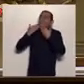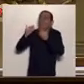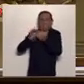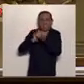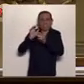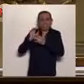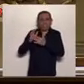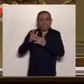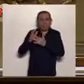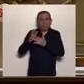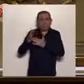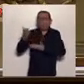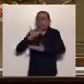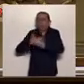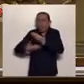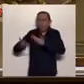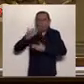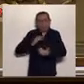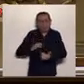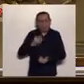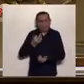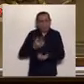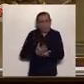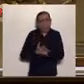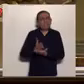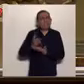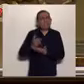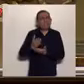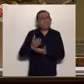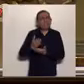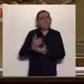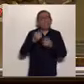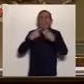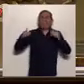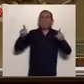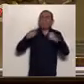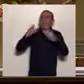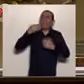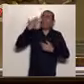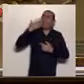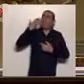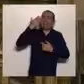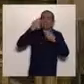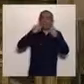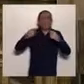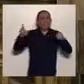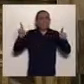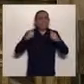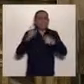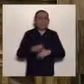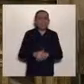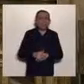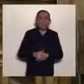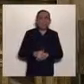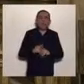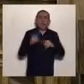tu Hijo Jesucristo compartir la vida eterna y cantar tus alabanzas.